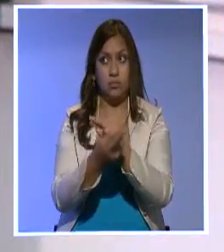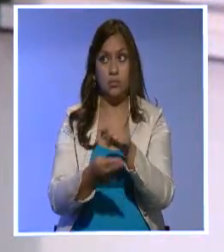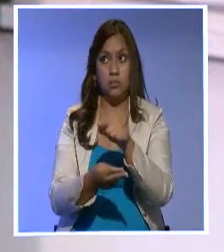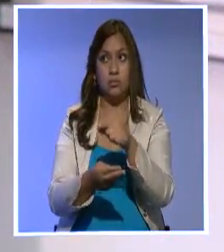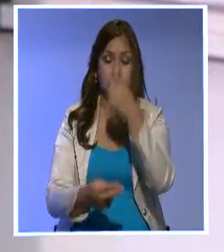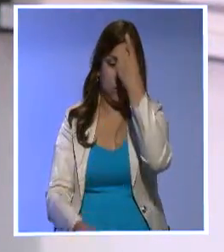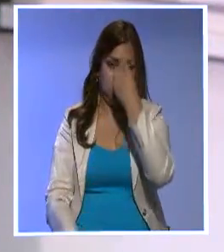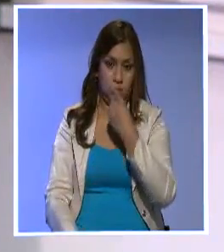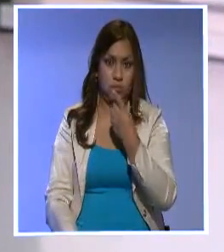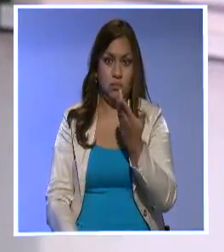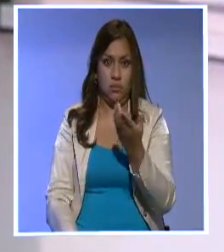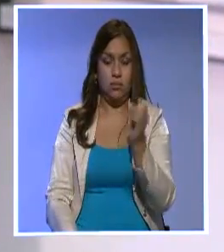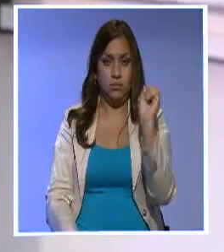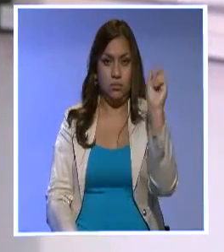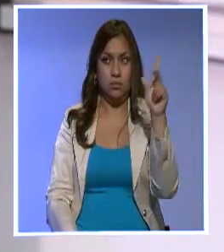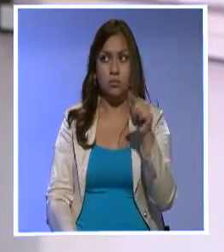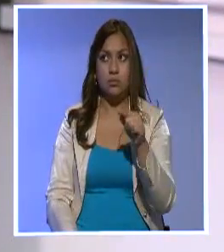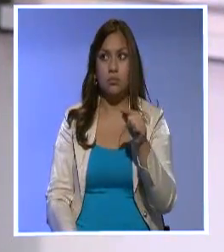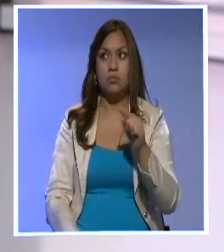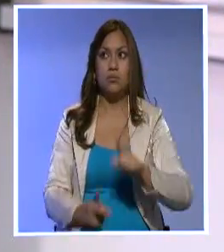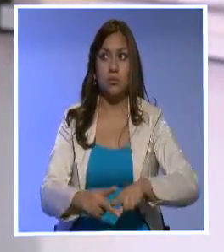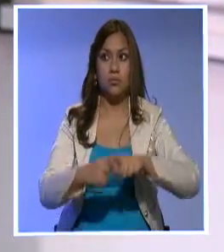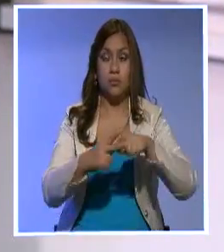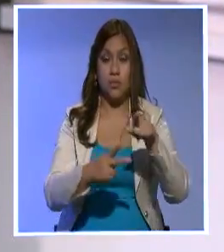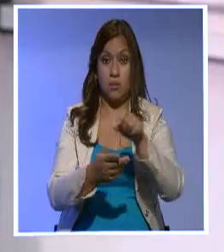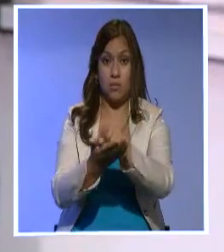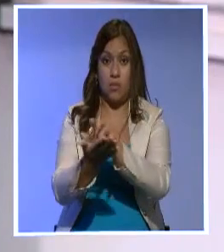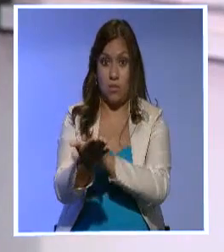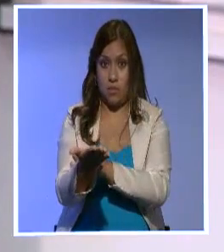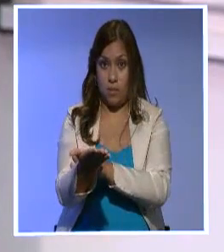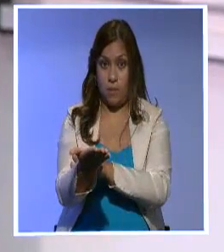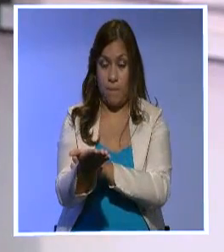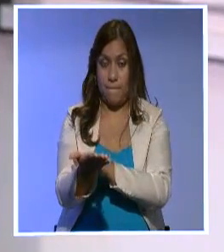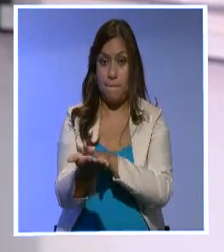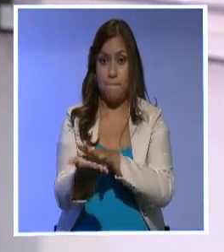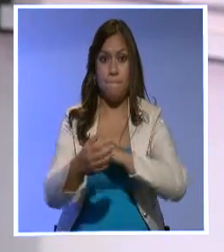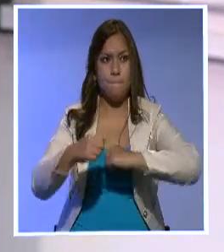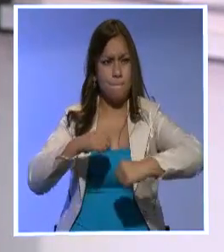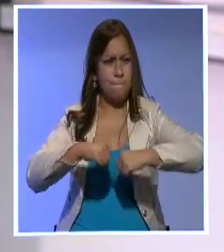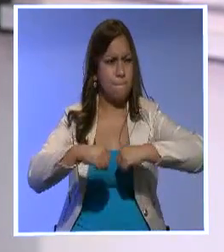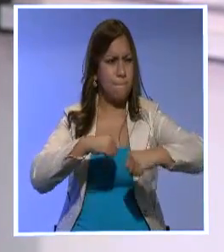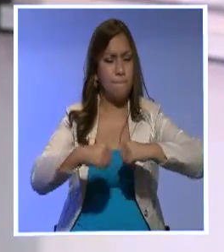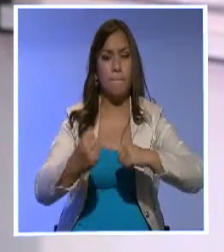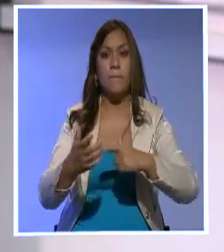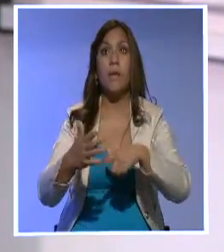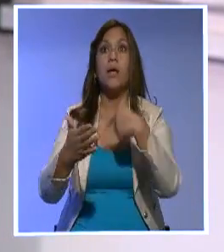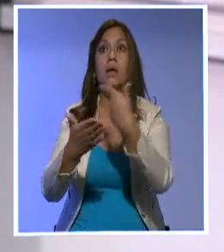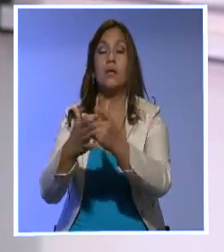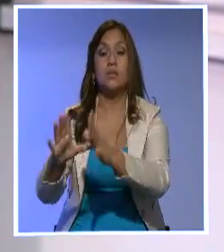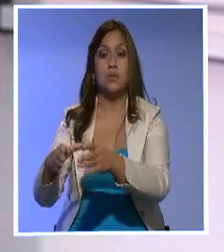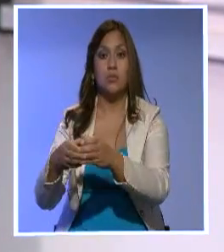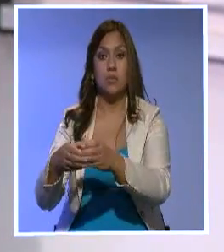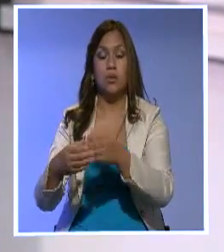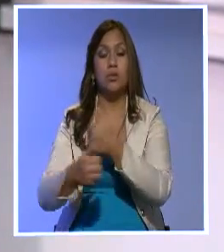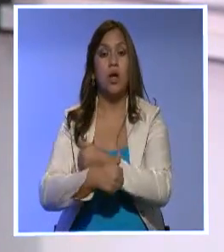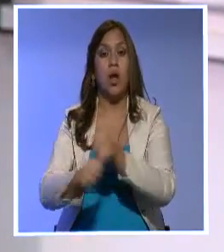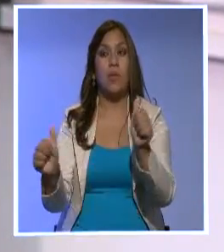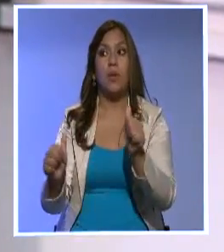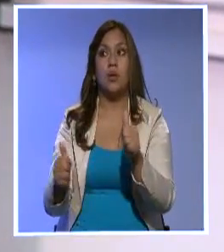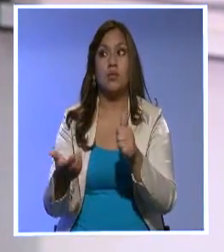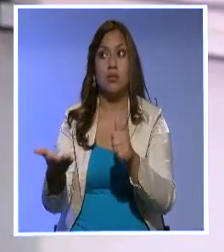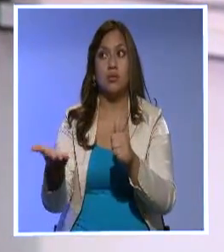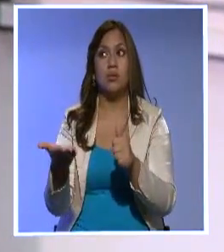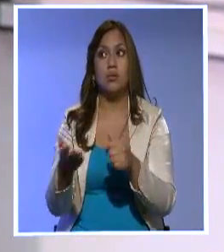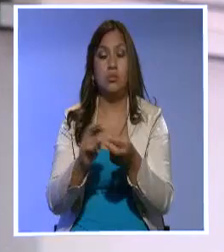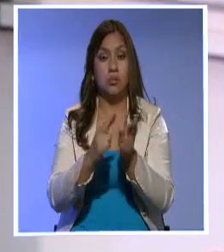decidiremos de inicio se pensaría que este proyecto el tratamiento podría ir a la comisión de gobiernos autónomos descentralizados porque